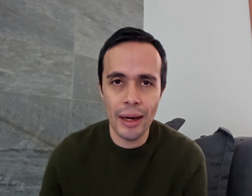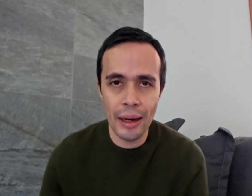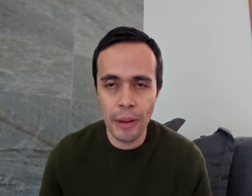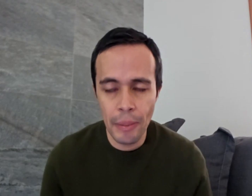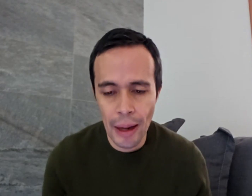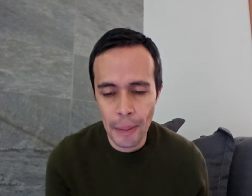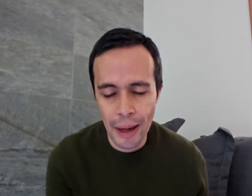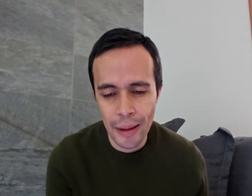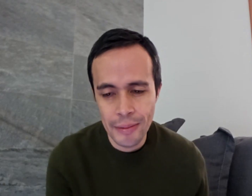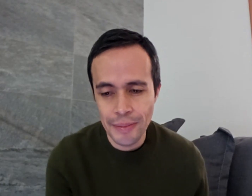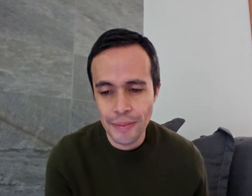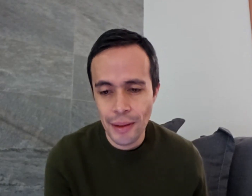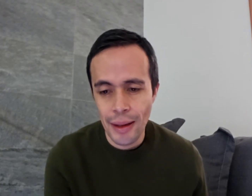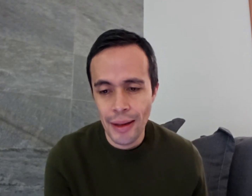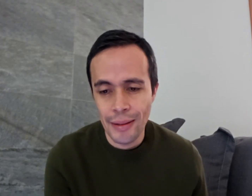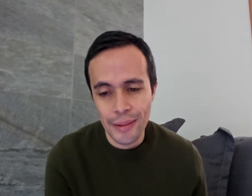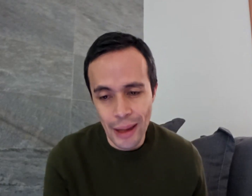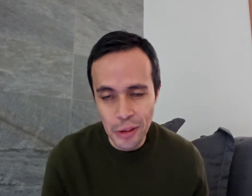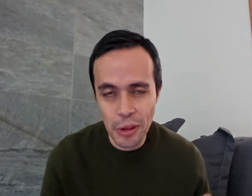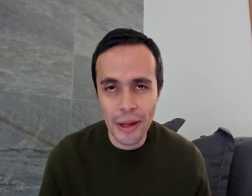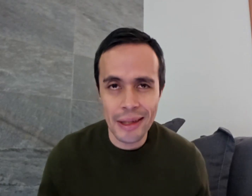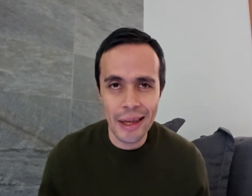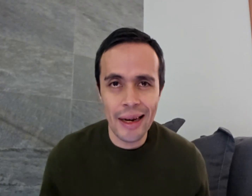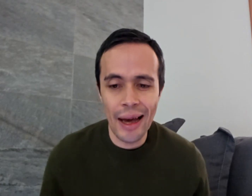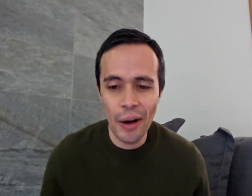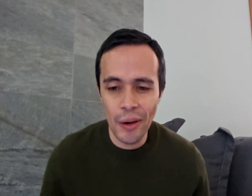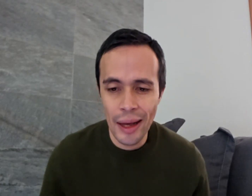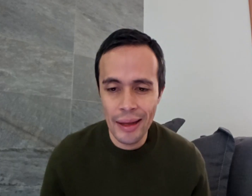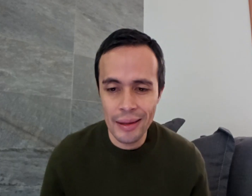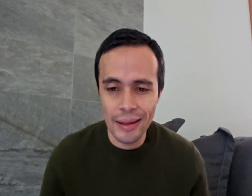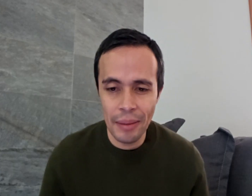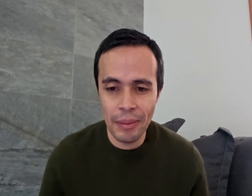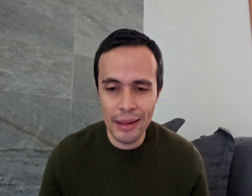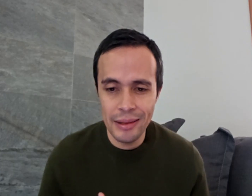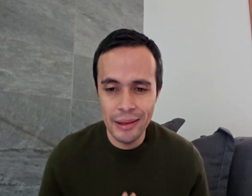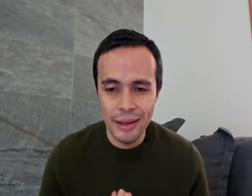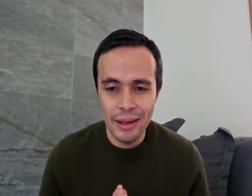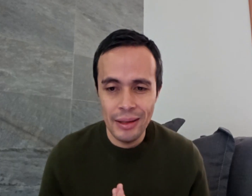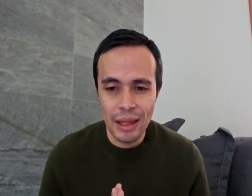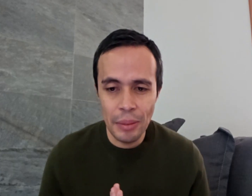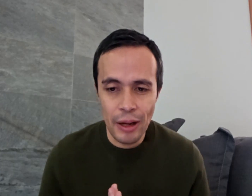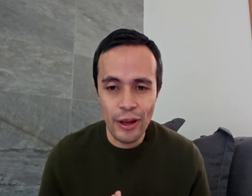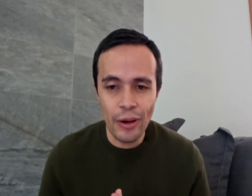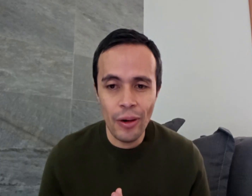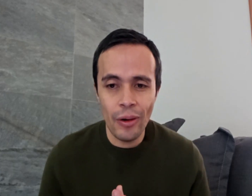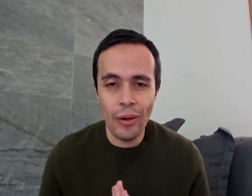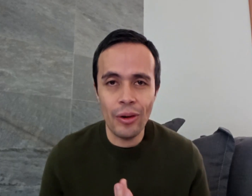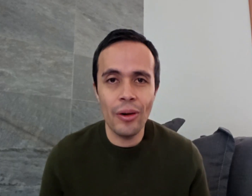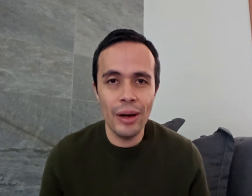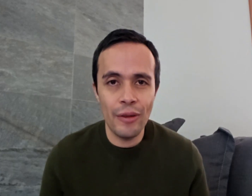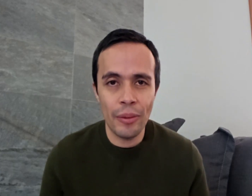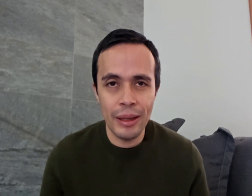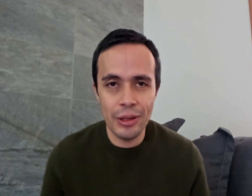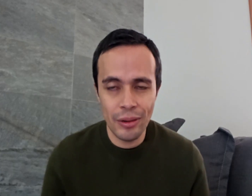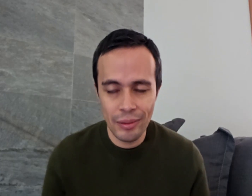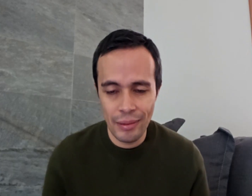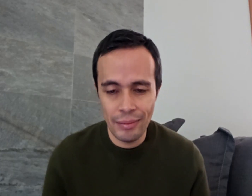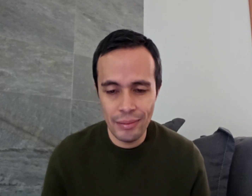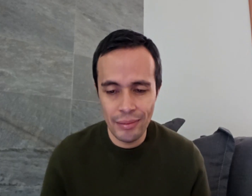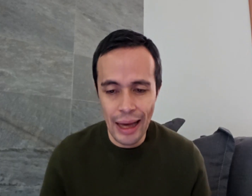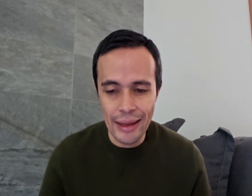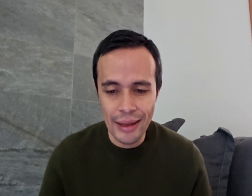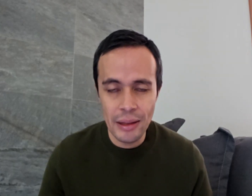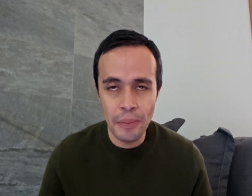imagen y ponerla en primera plana. Eso es lo que señala La Jornada. El tema es, ¿se verificó o no la